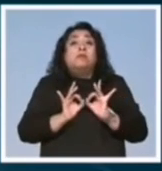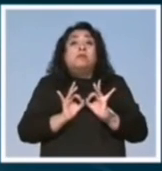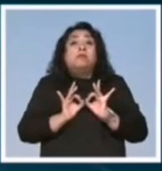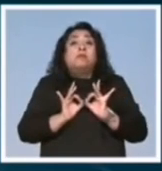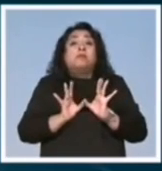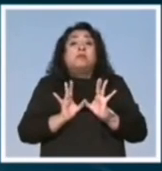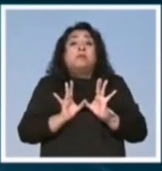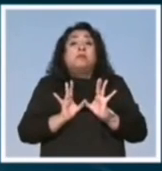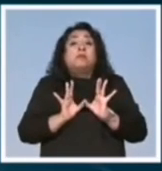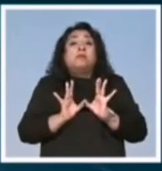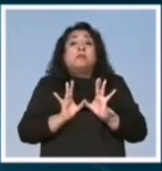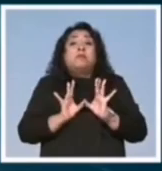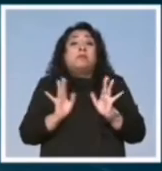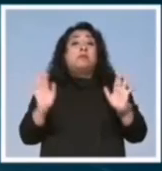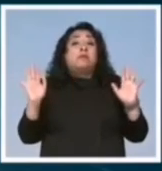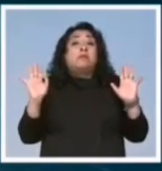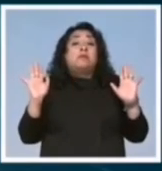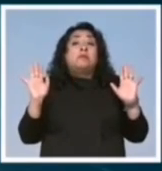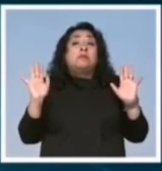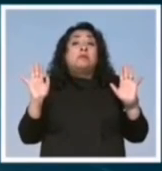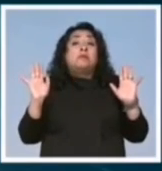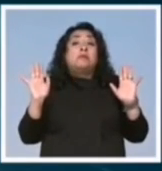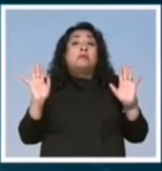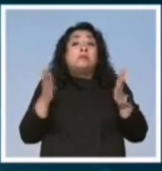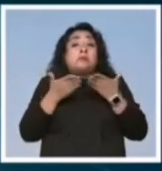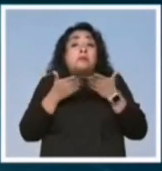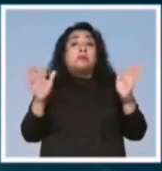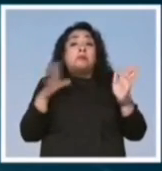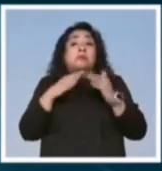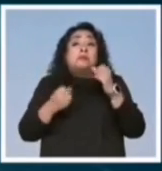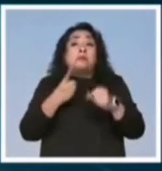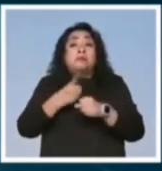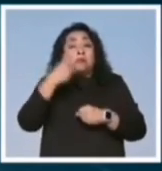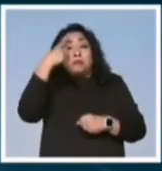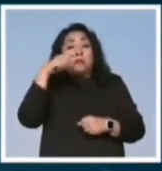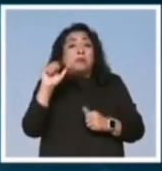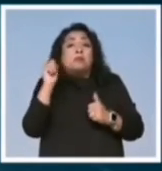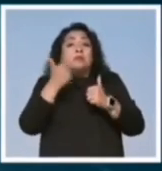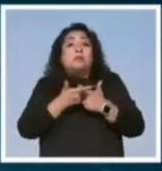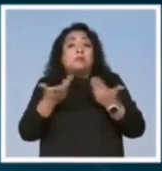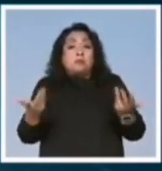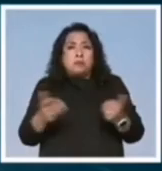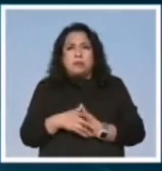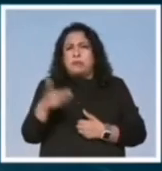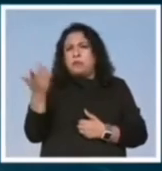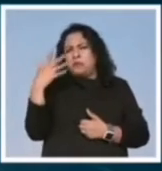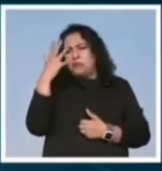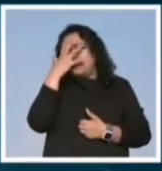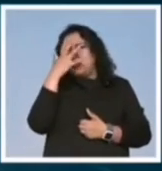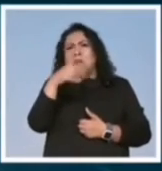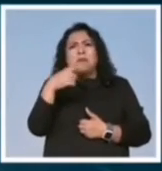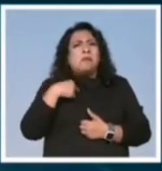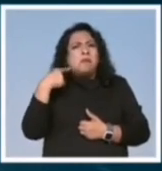de pronto se abre una oportunidad para alguien. Apenada por no poder escuchar